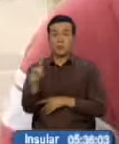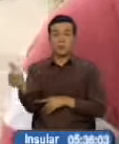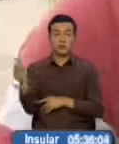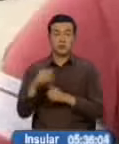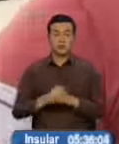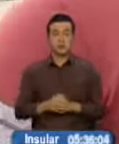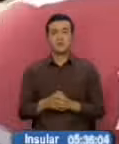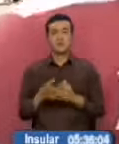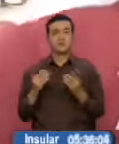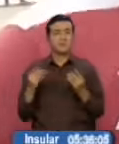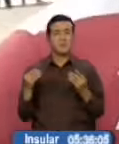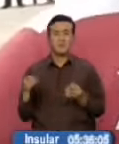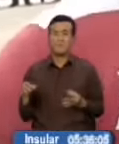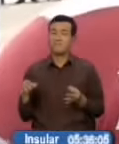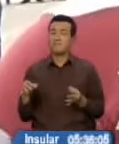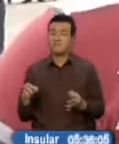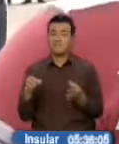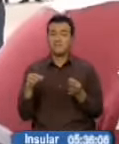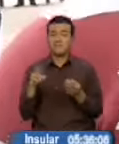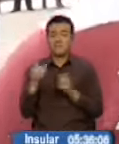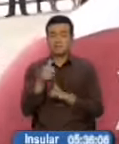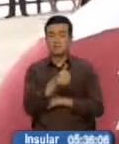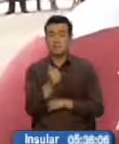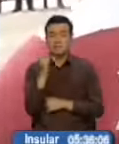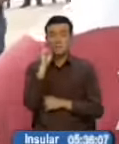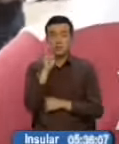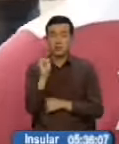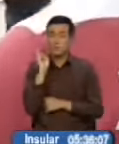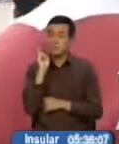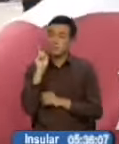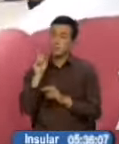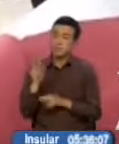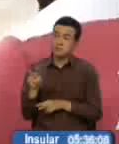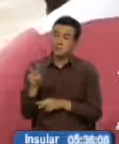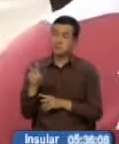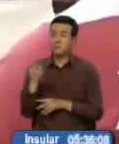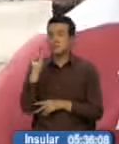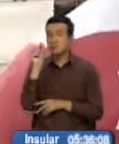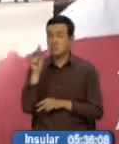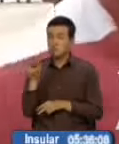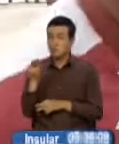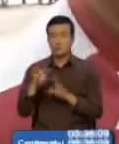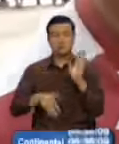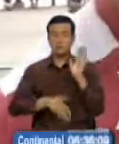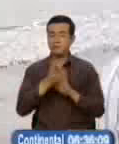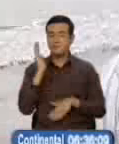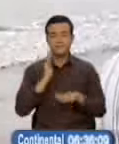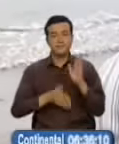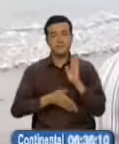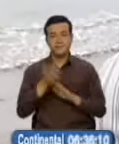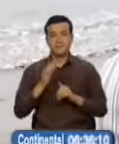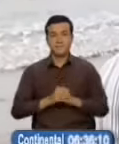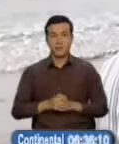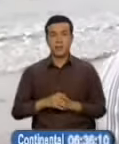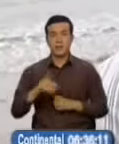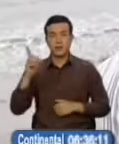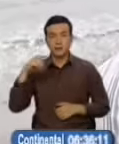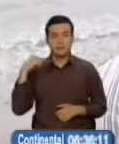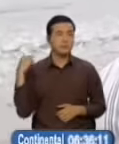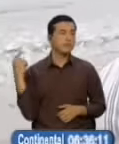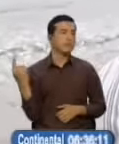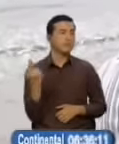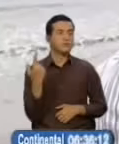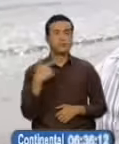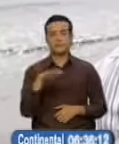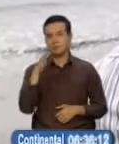Hace demasiado lento. El turista aquí viene poco y se va, ¿no? Se retira. Nosotros podemos decir aquí es